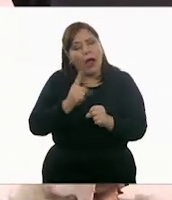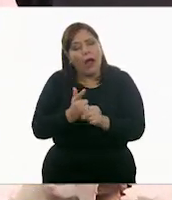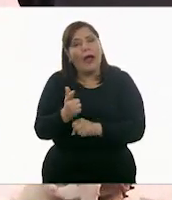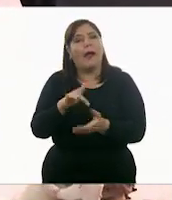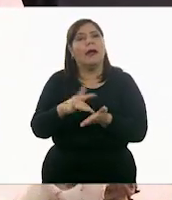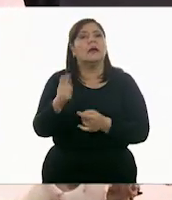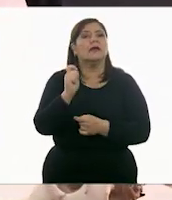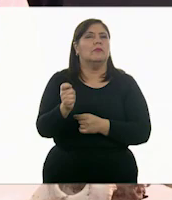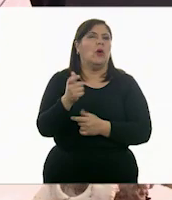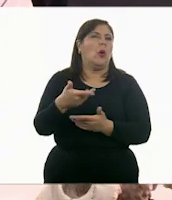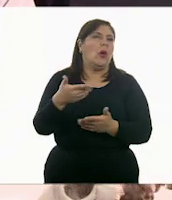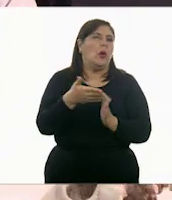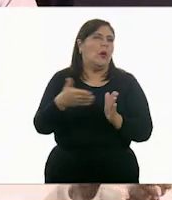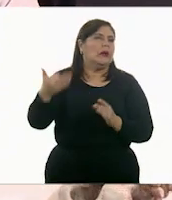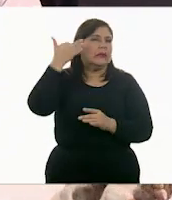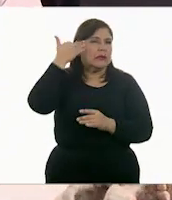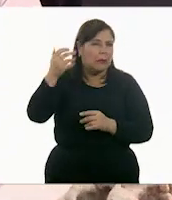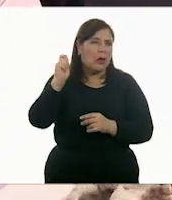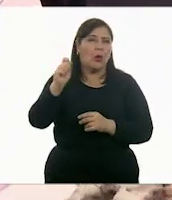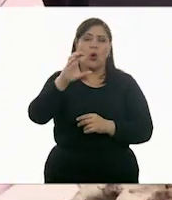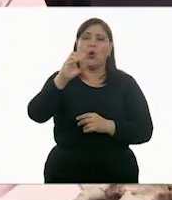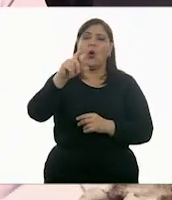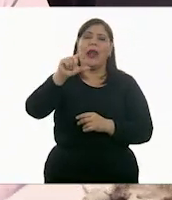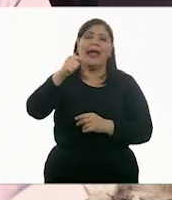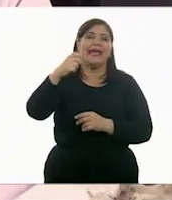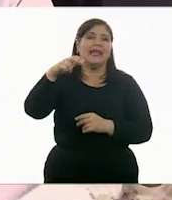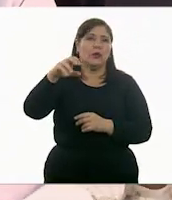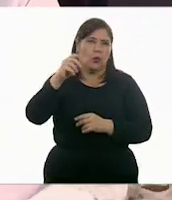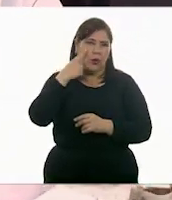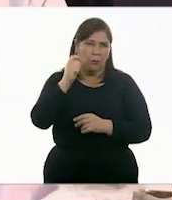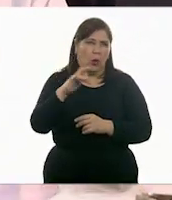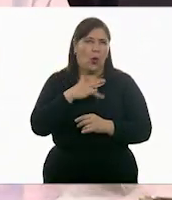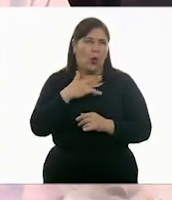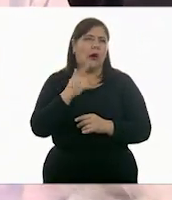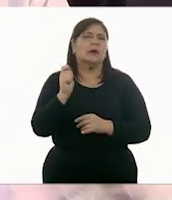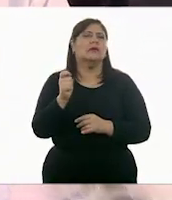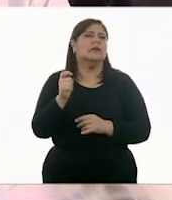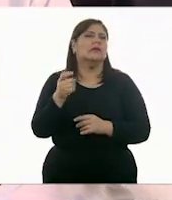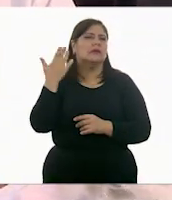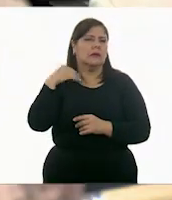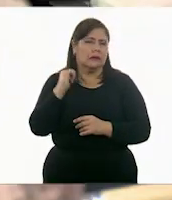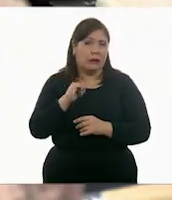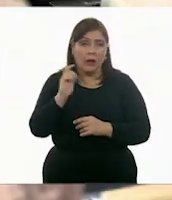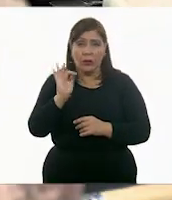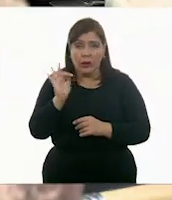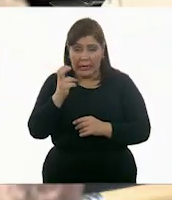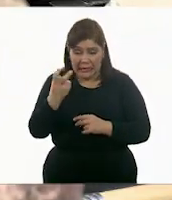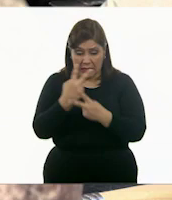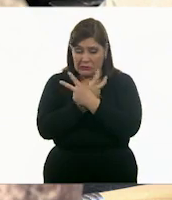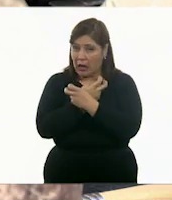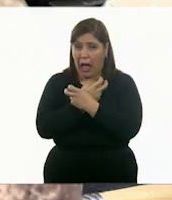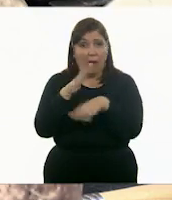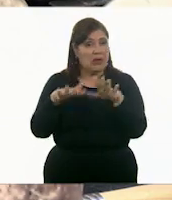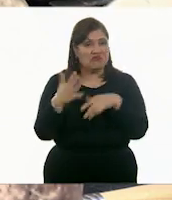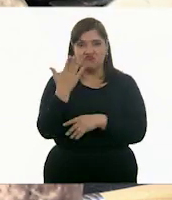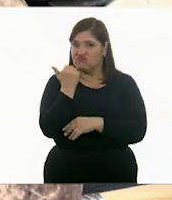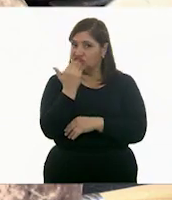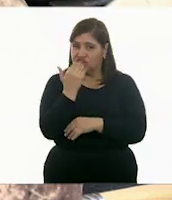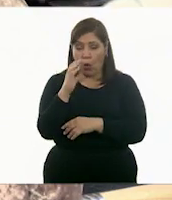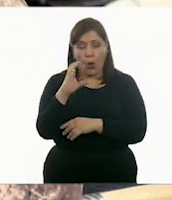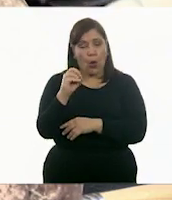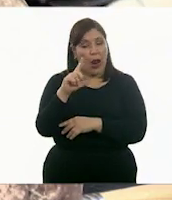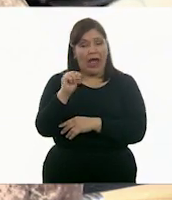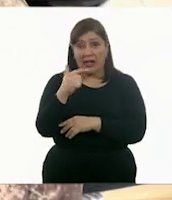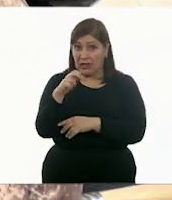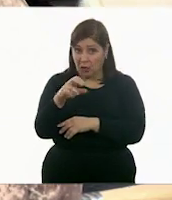que cuente con elementos como el colágeno. Hay, por ejemplo, esqueletos que no tienen ese colágeno y es muy difícil obtener